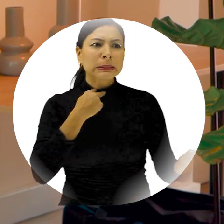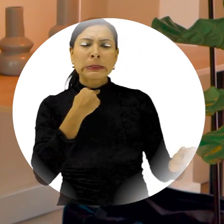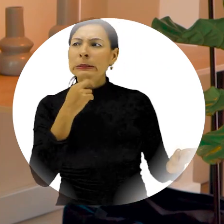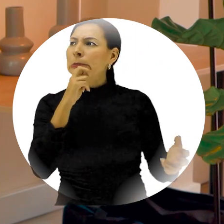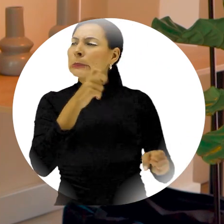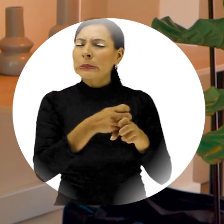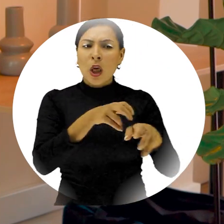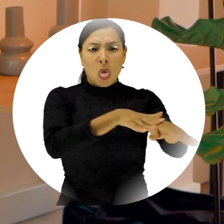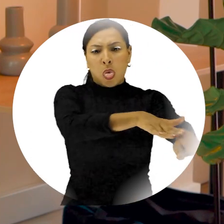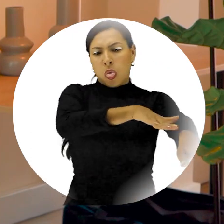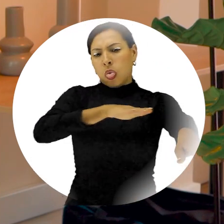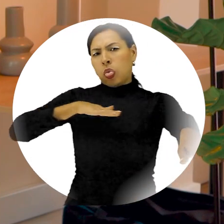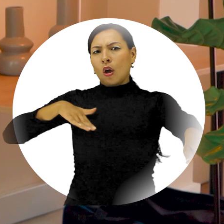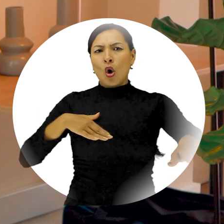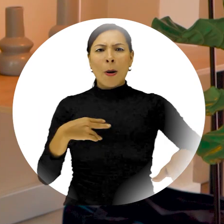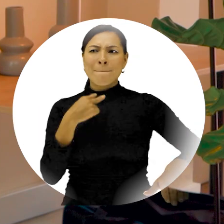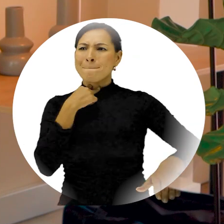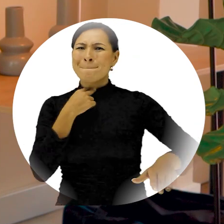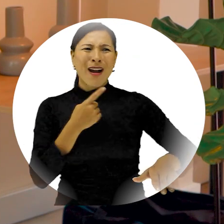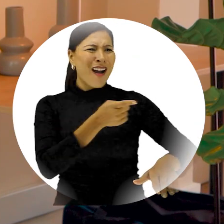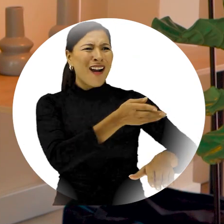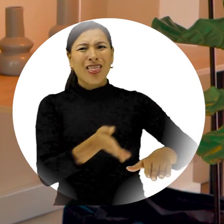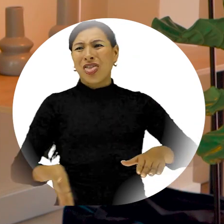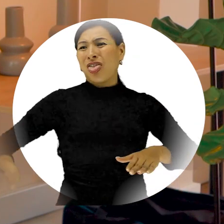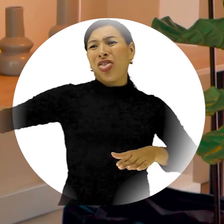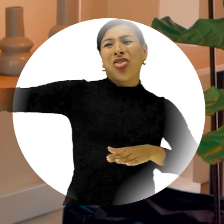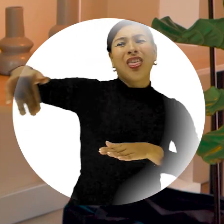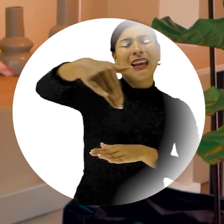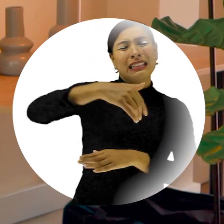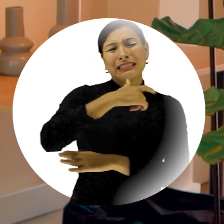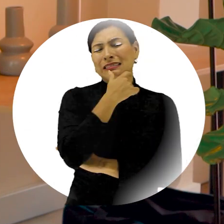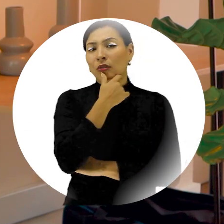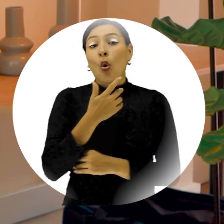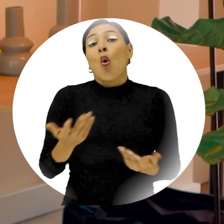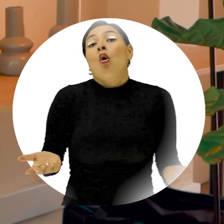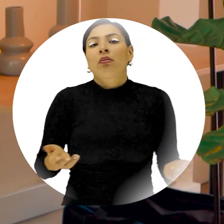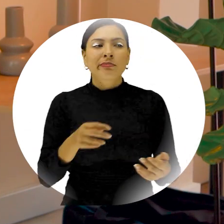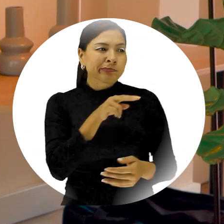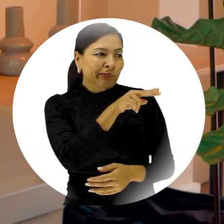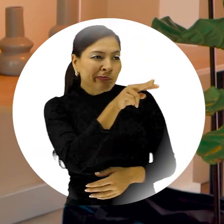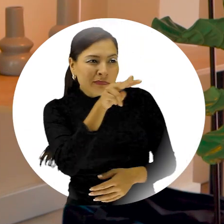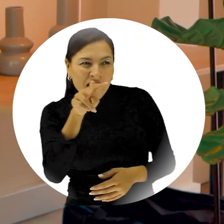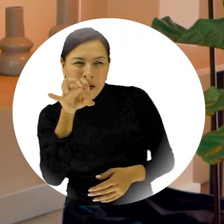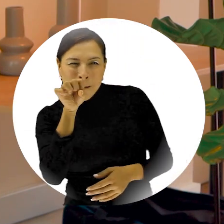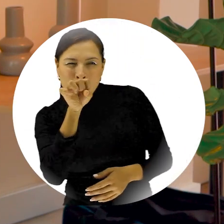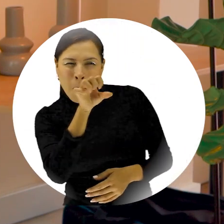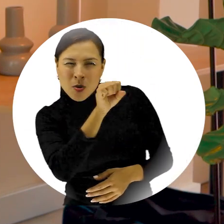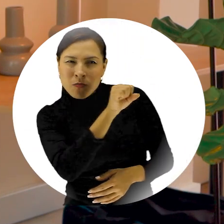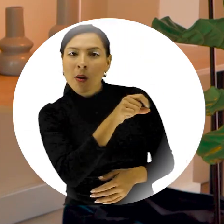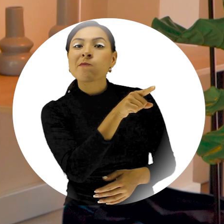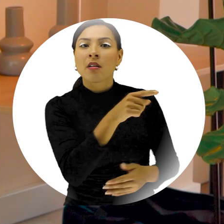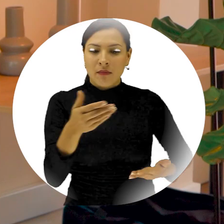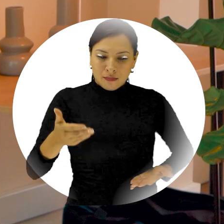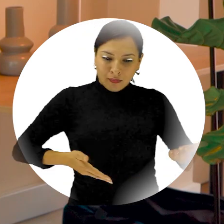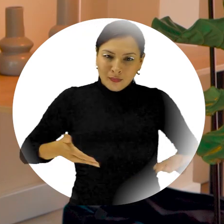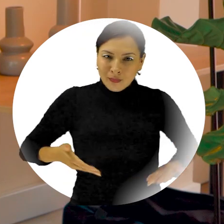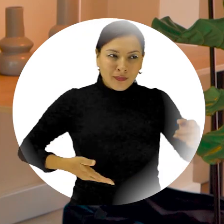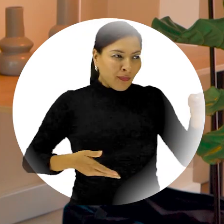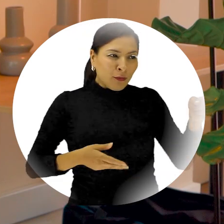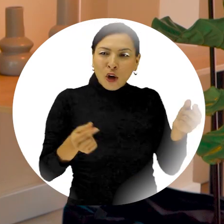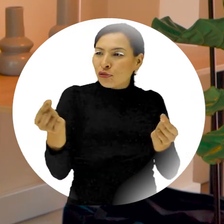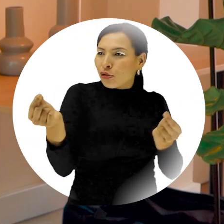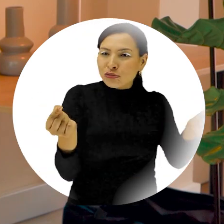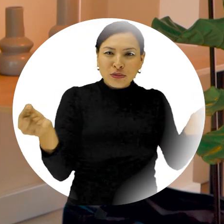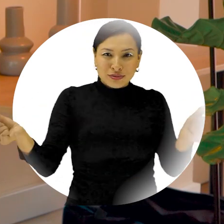transporte público en su día a día o para ir o para llegar del trabajo, adicionalmente cuáles son las tienditas de barrio que hay por ahí, porque hubo inmuebles que quedaban como